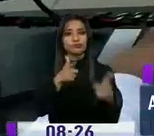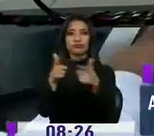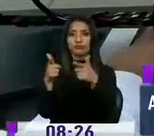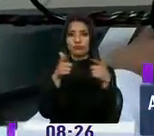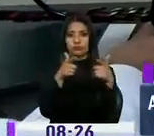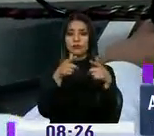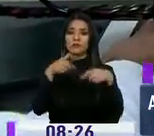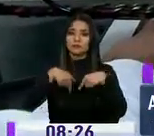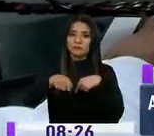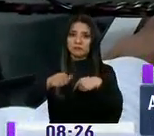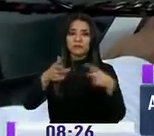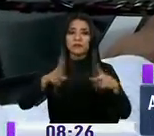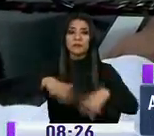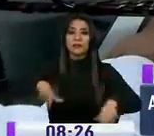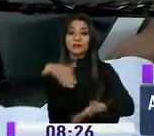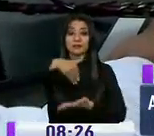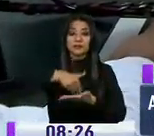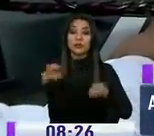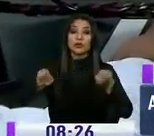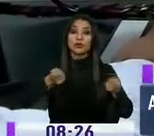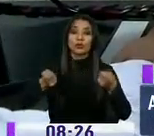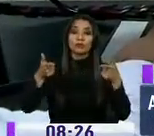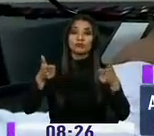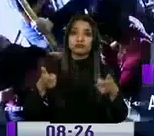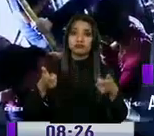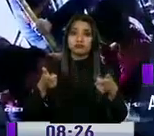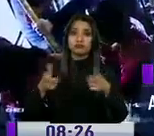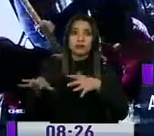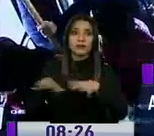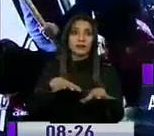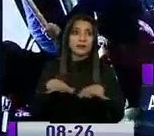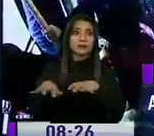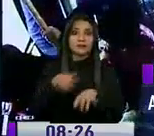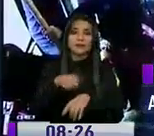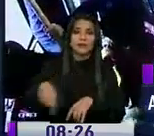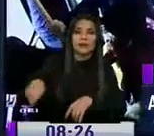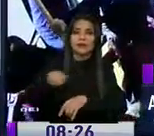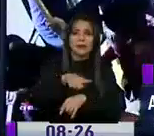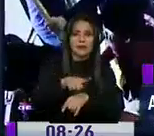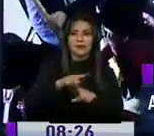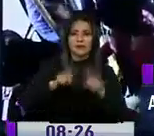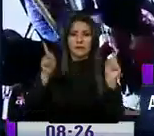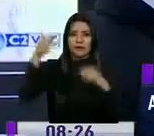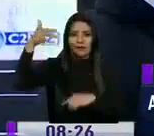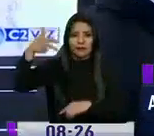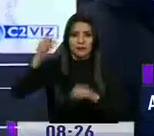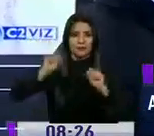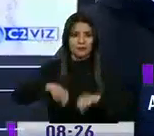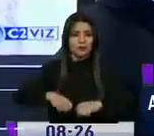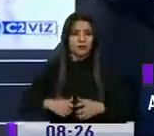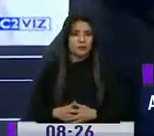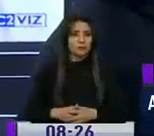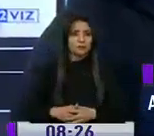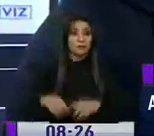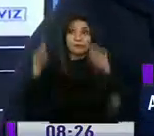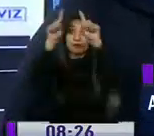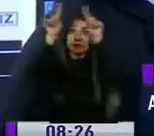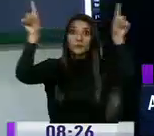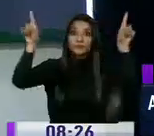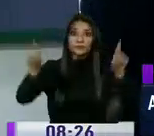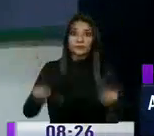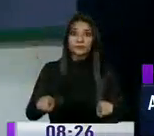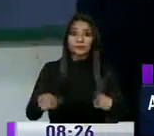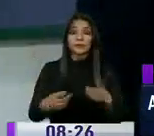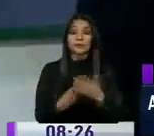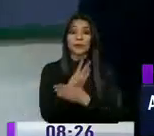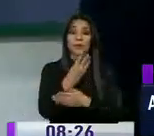así como el centro de control, donde se vigilará las acciones que registren los dispositivos. Esta plataforma tecnológica fue activada